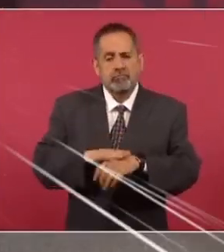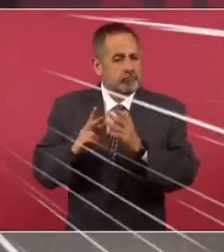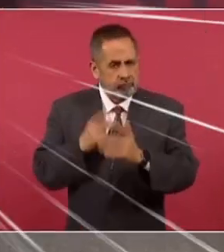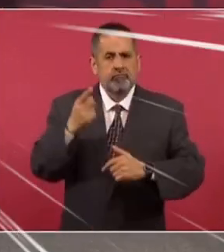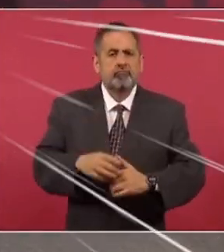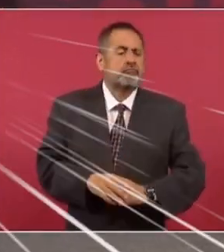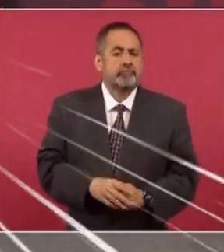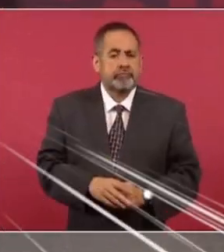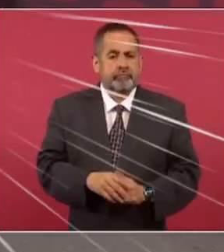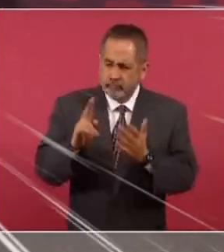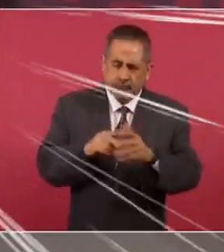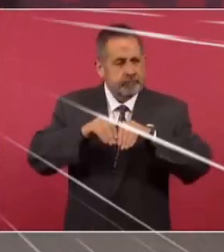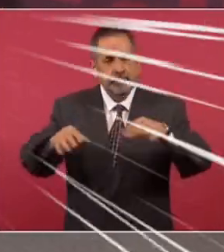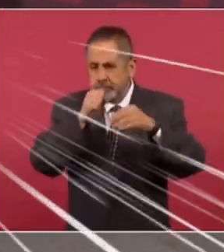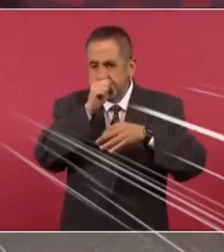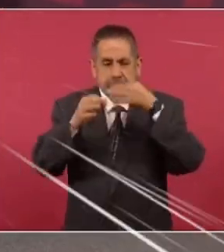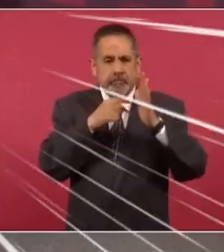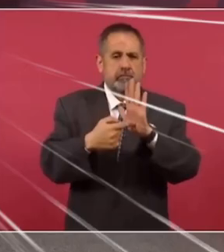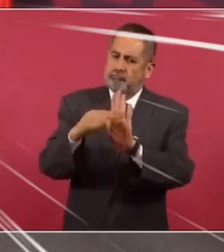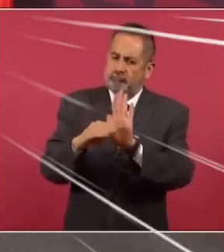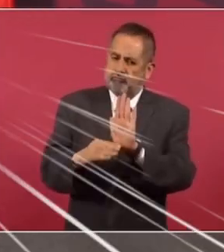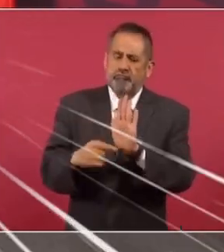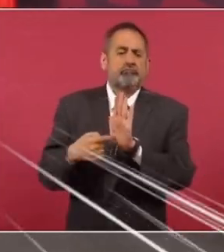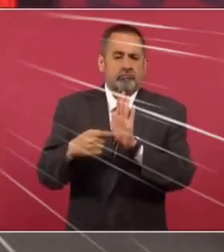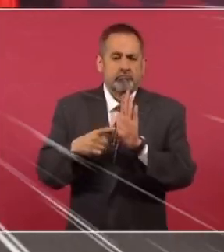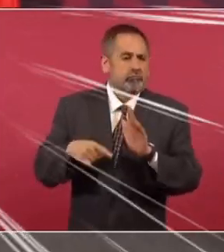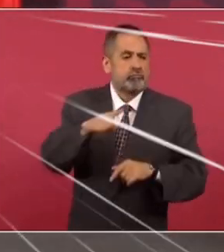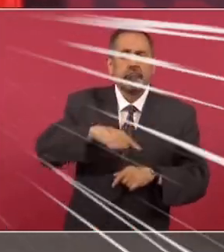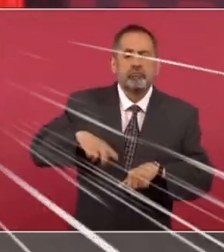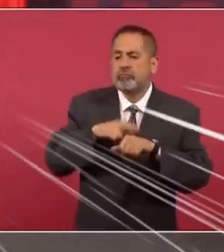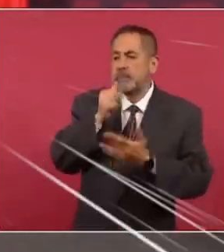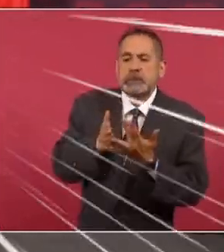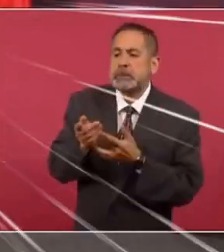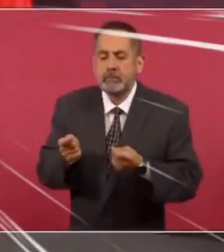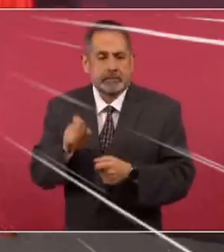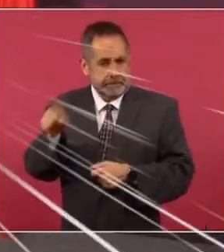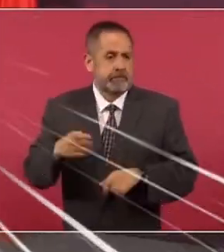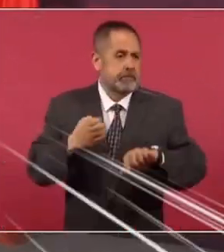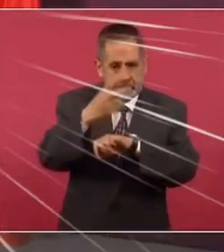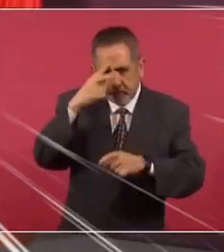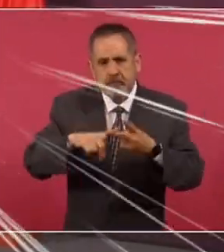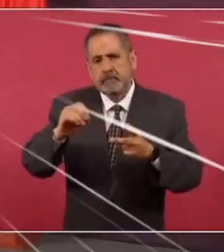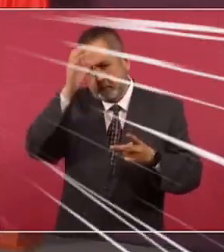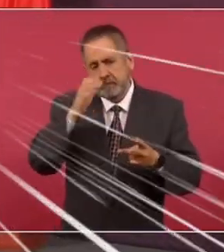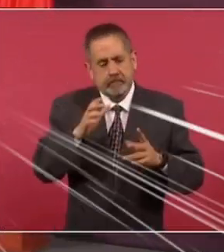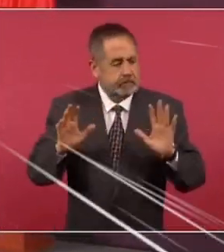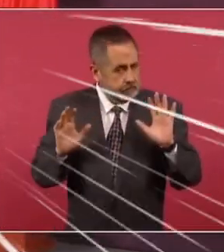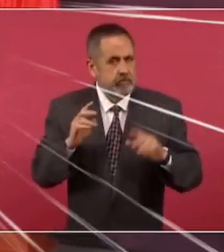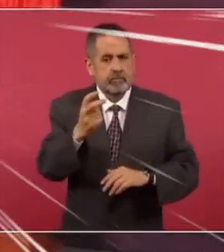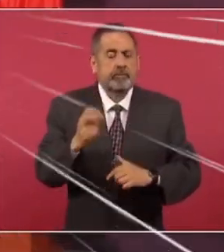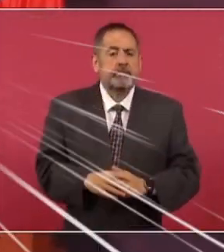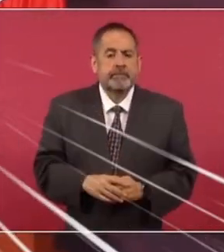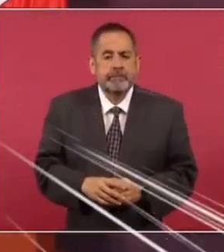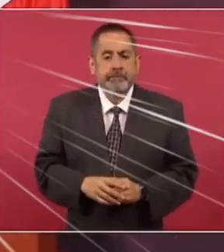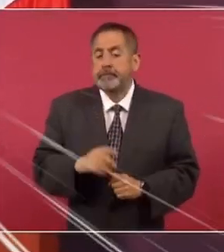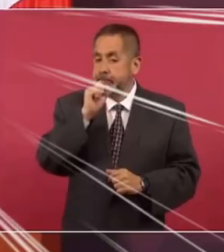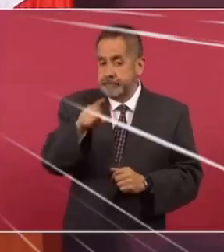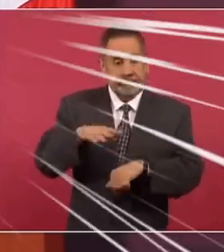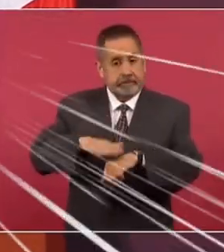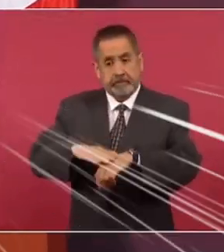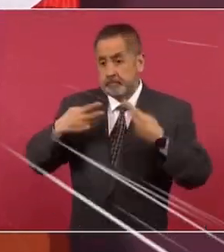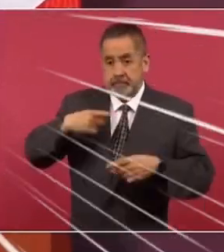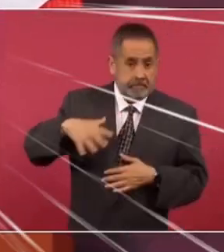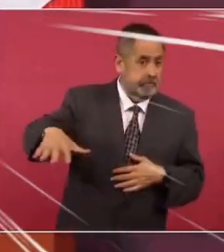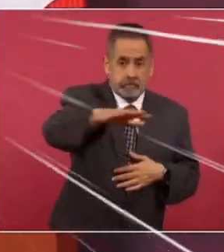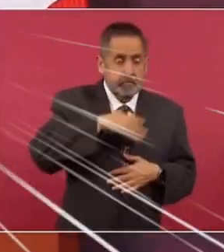a reproducirlo por estas elecciones, la elección en Coahuila y la elección en el Estado de México. Entonces, pues también decirle a los ciudadanos